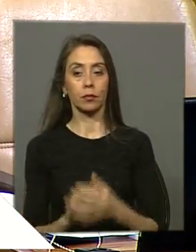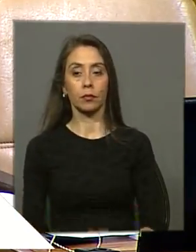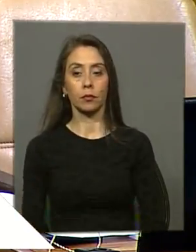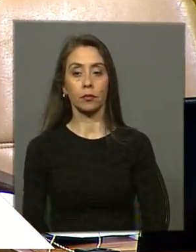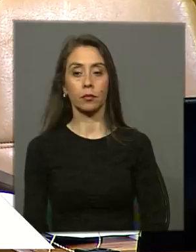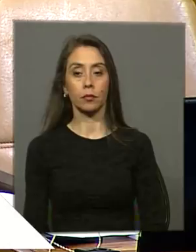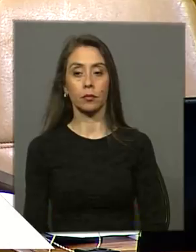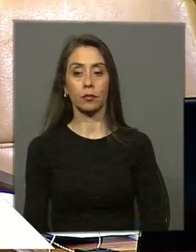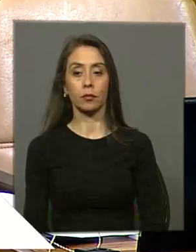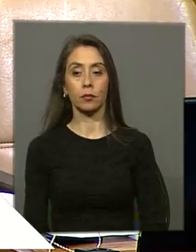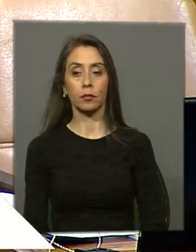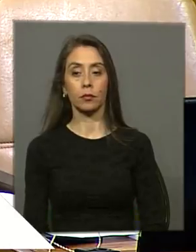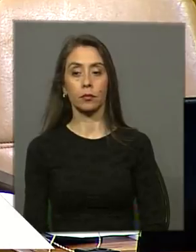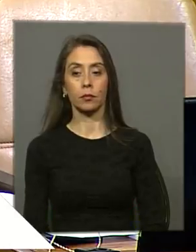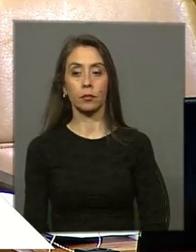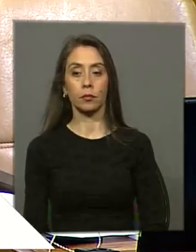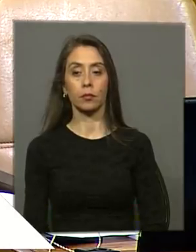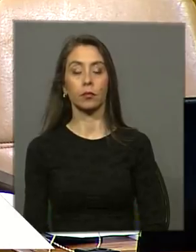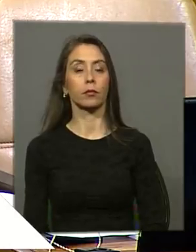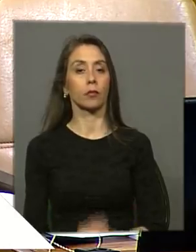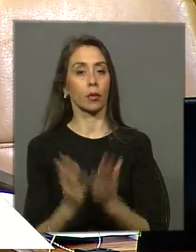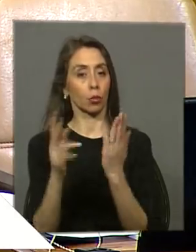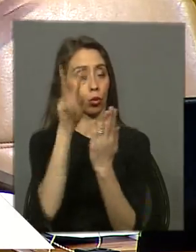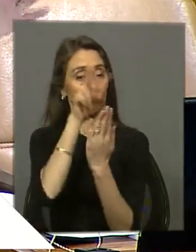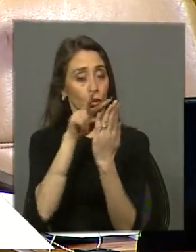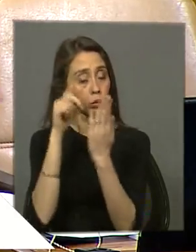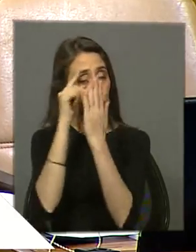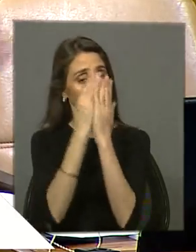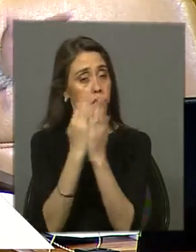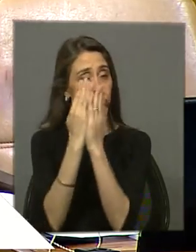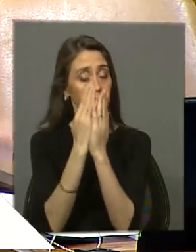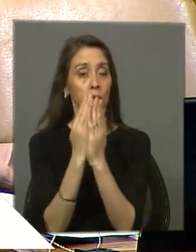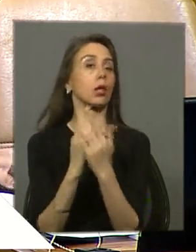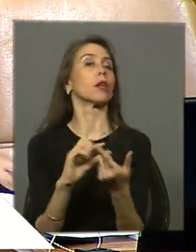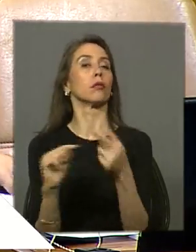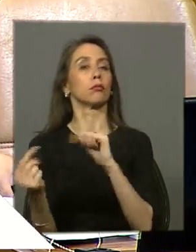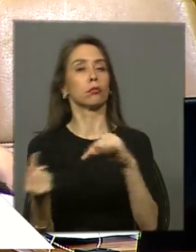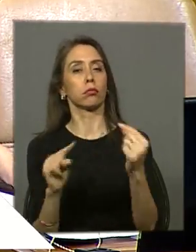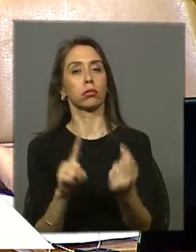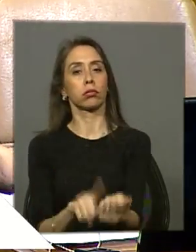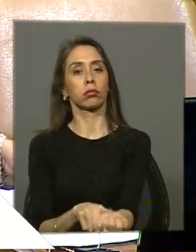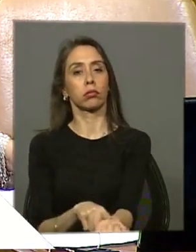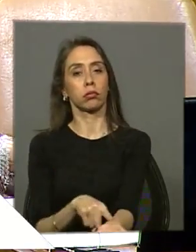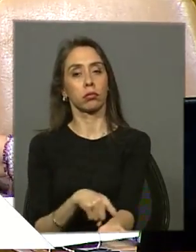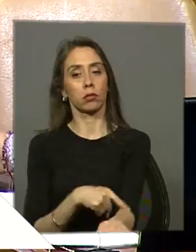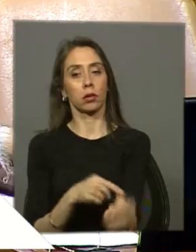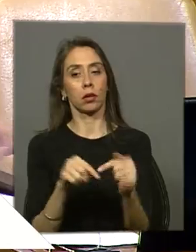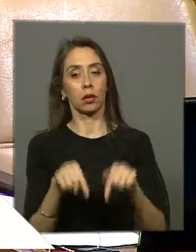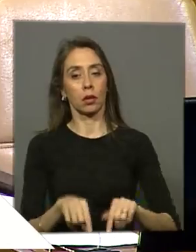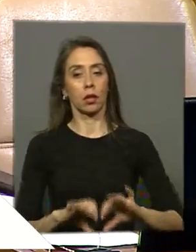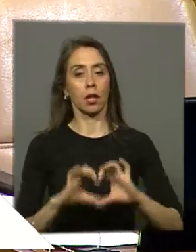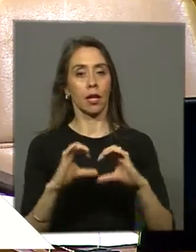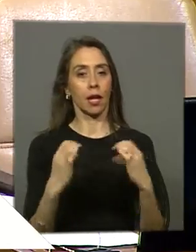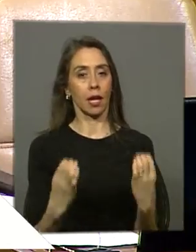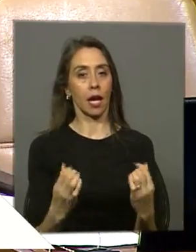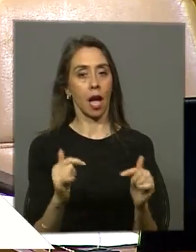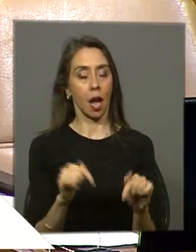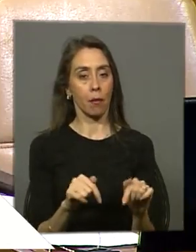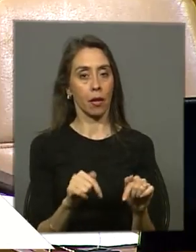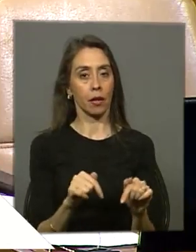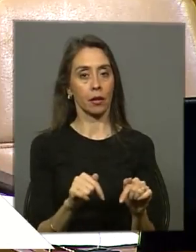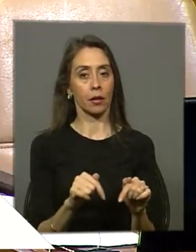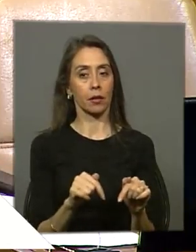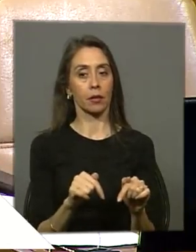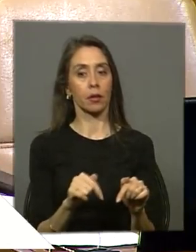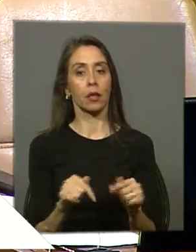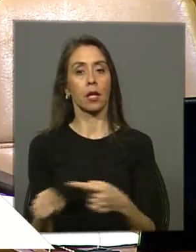objeto de mucho análisis de un debate muy extendido no solo en esta cámara sino también en